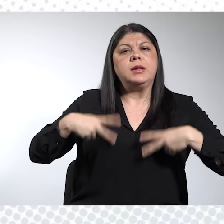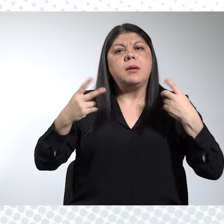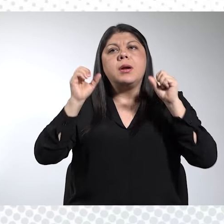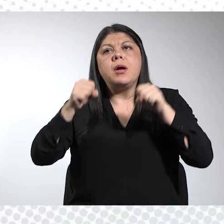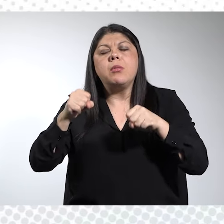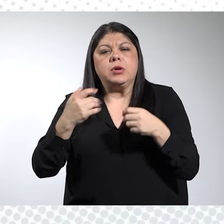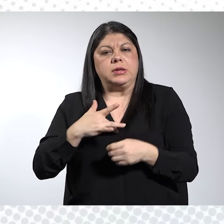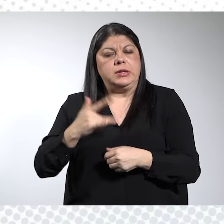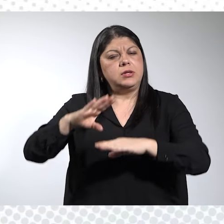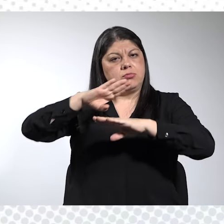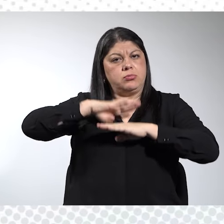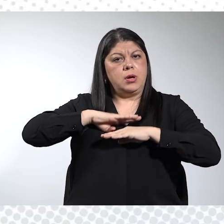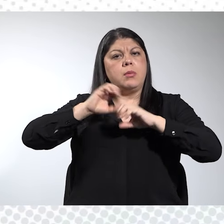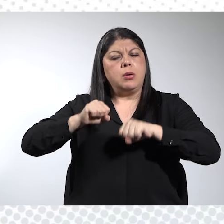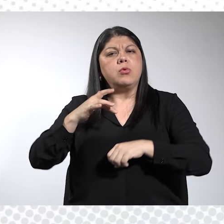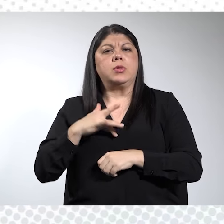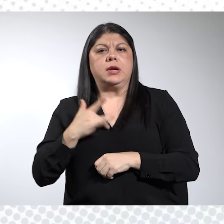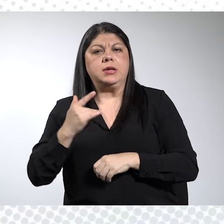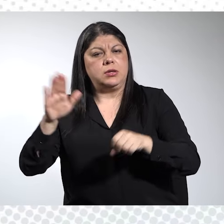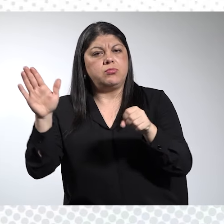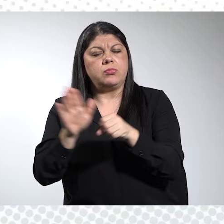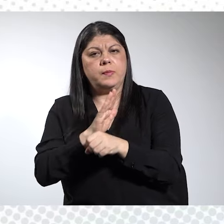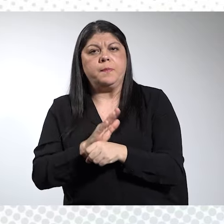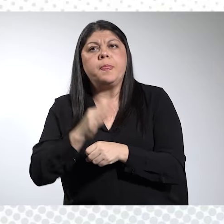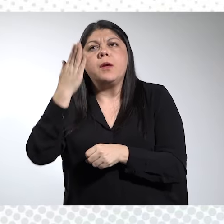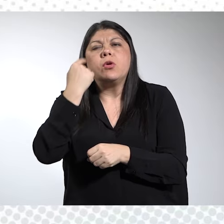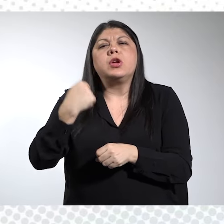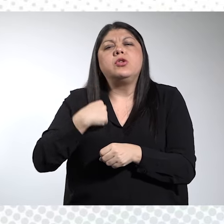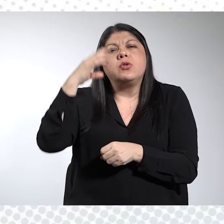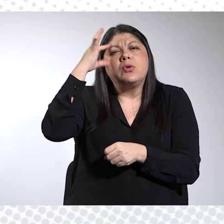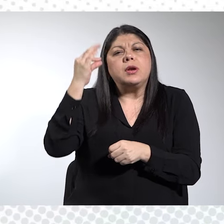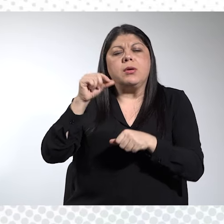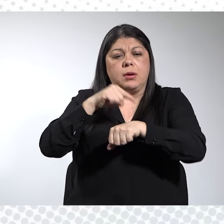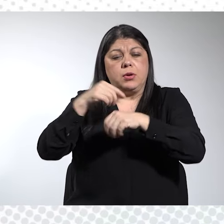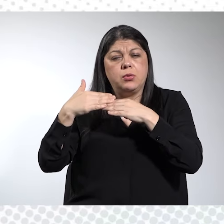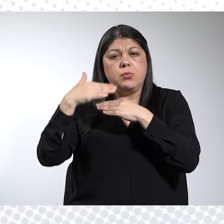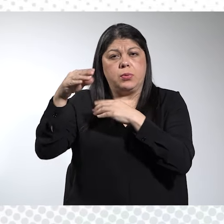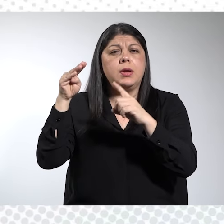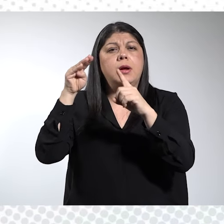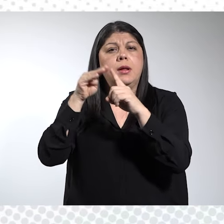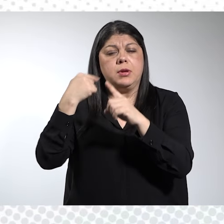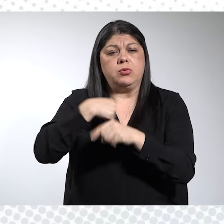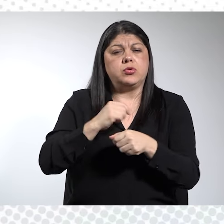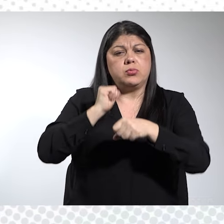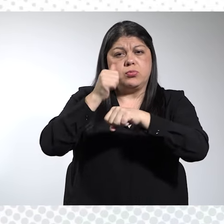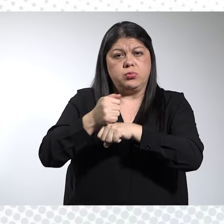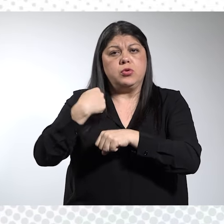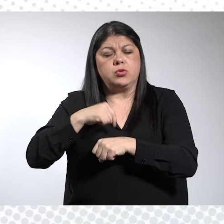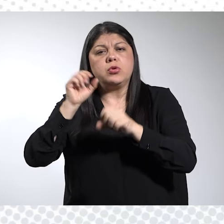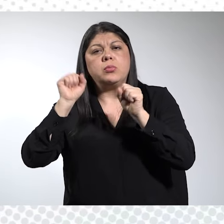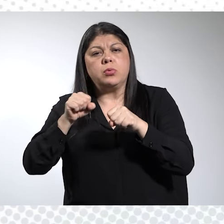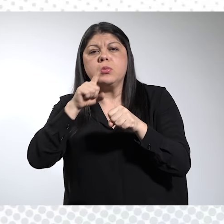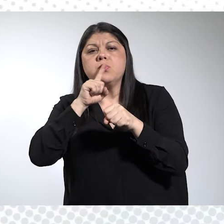vida para poder sentirse plenos, para poder sentirse completos, porque yo creo en el largo plazo, las metas que se han planteado,